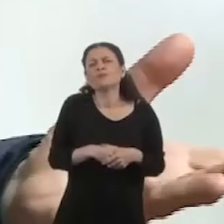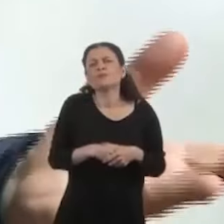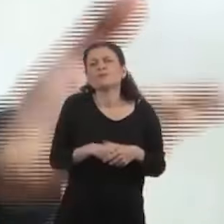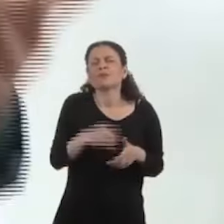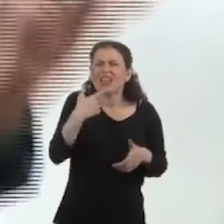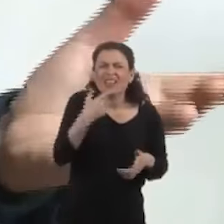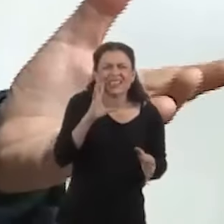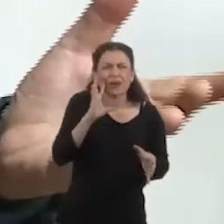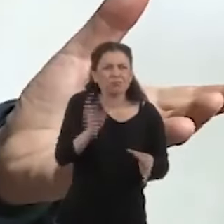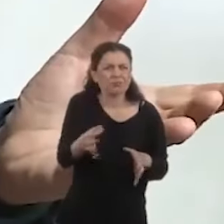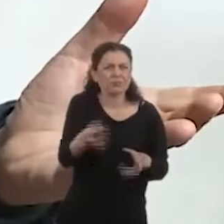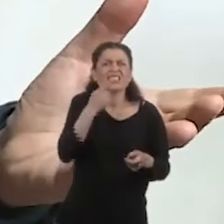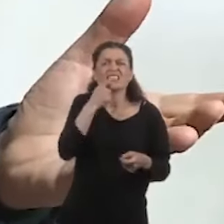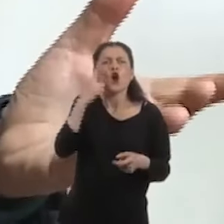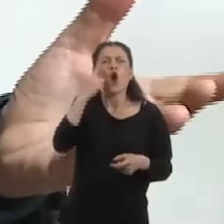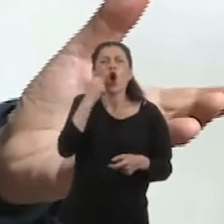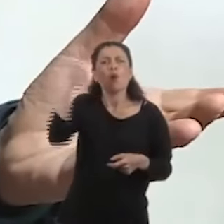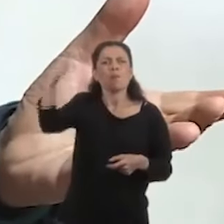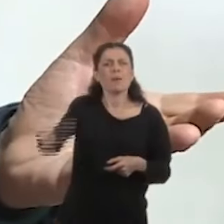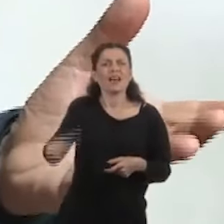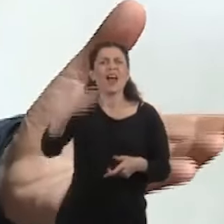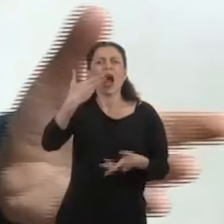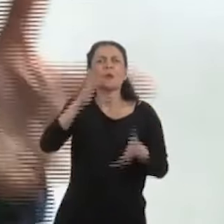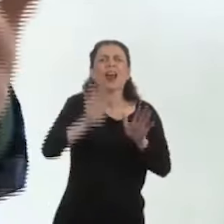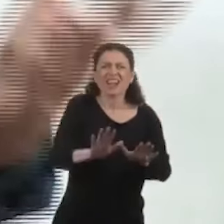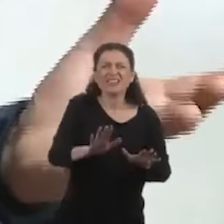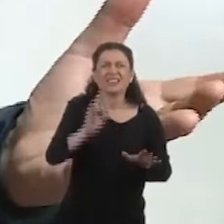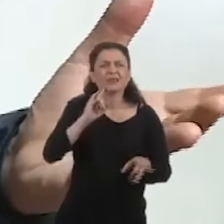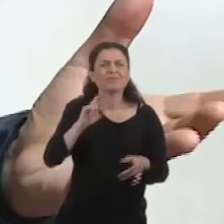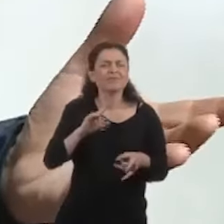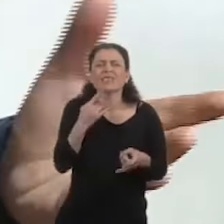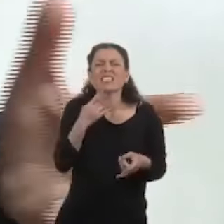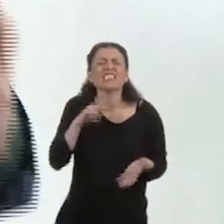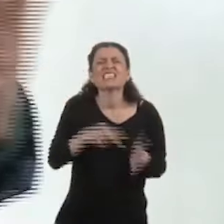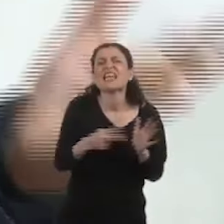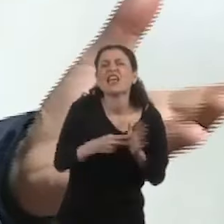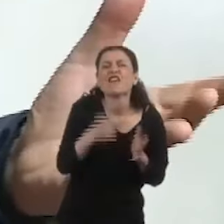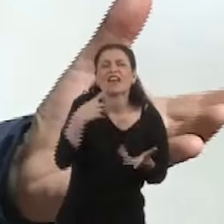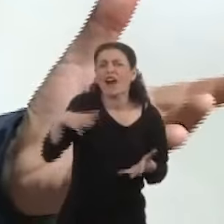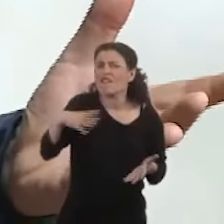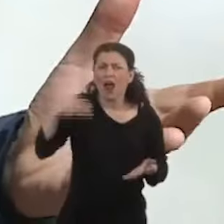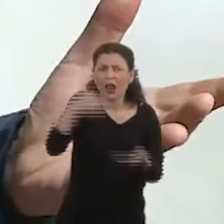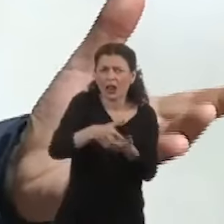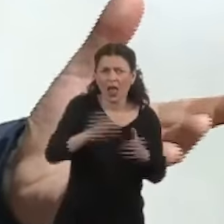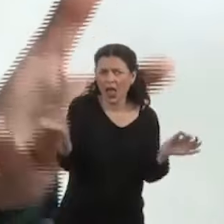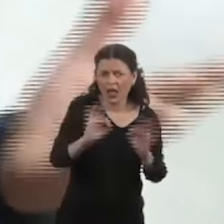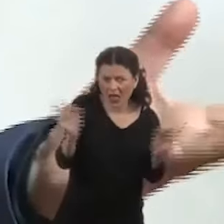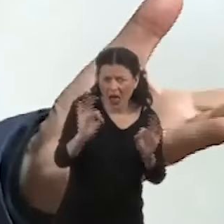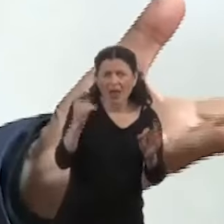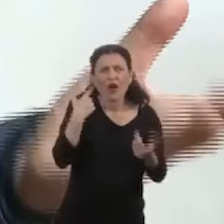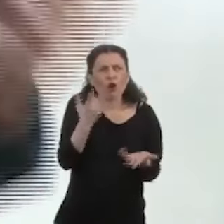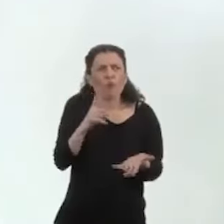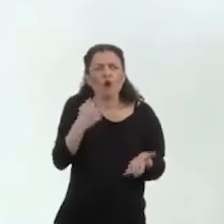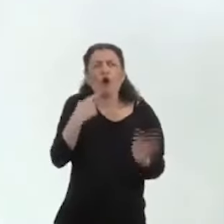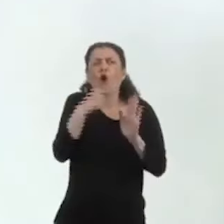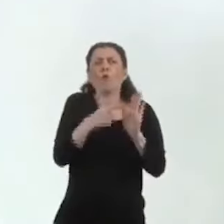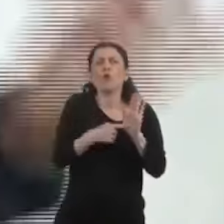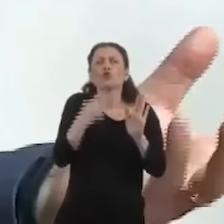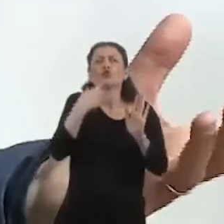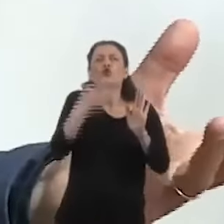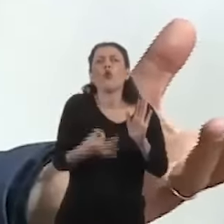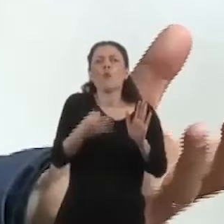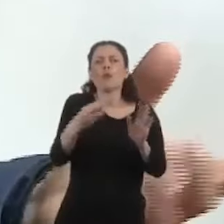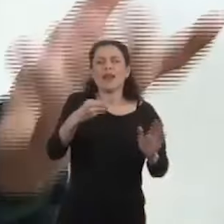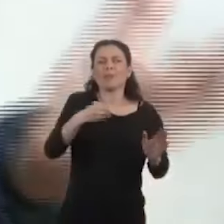la inversión efectiva que el gobierno desea en estos momentos y que no están dadas las condiciones para que los empresarios la hagan Porque si les dice